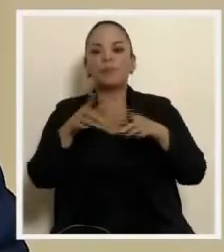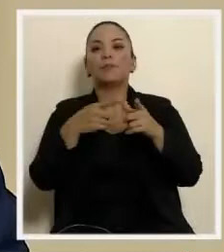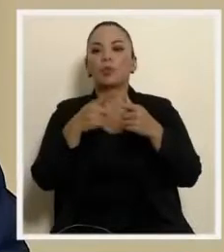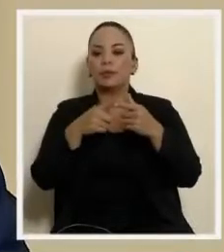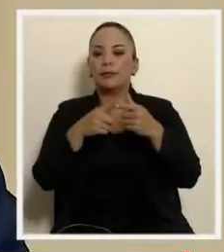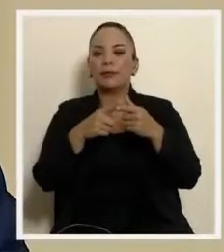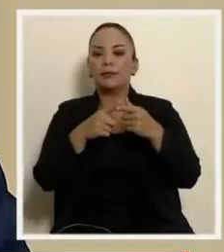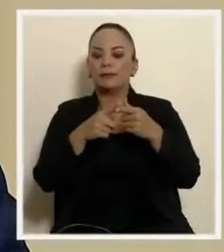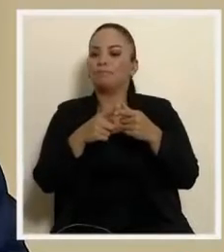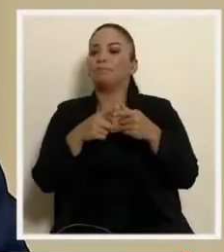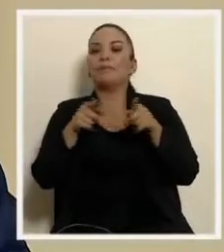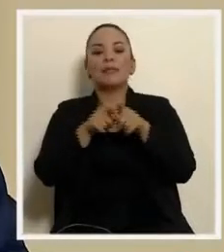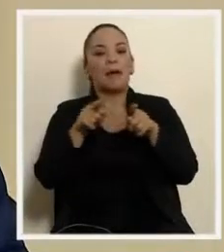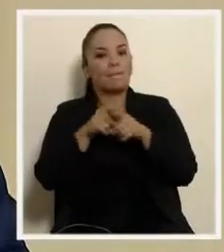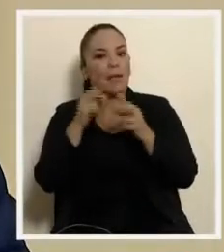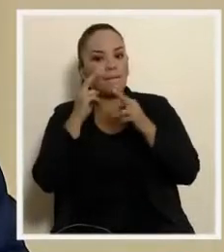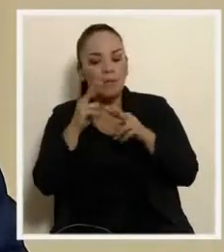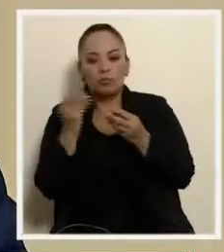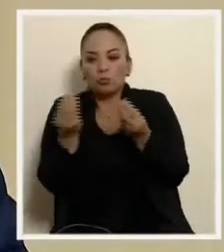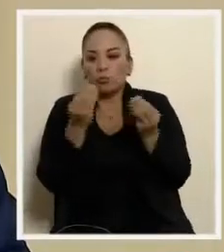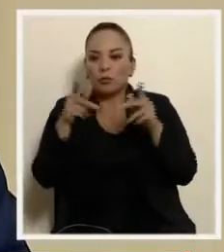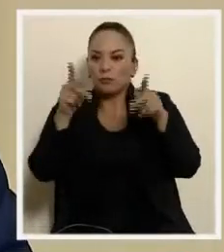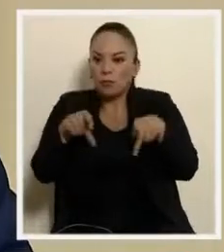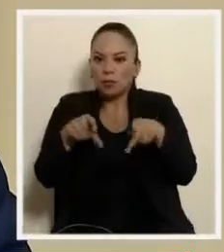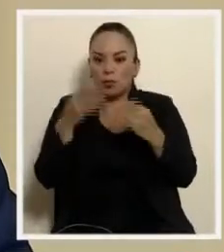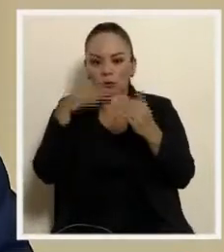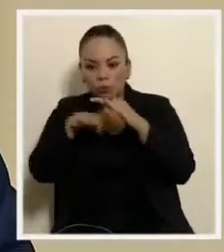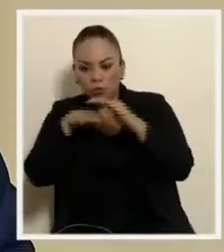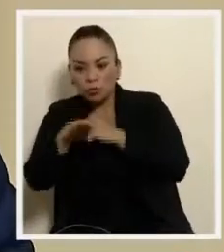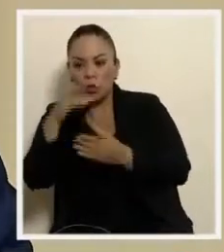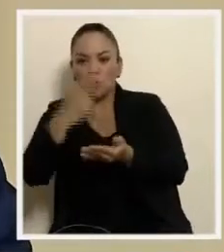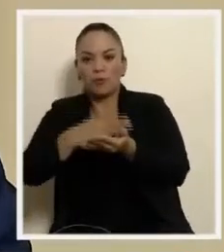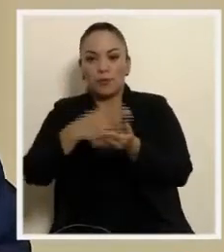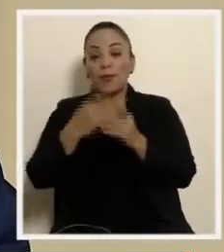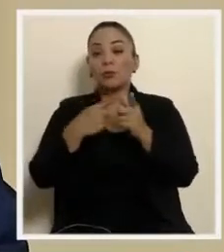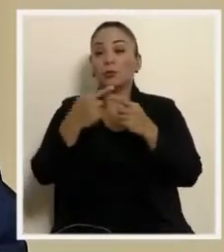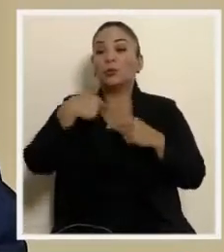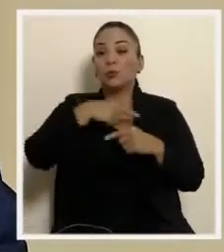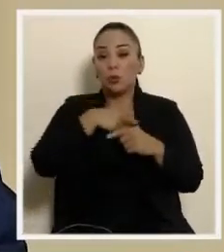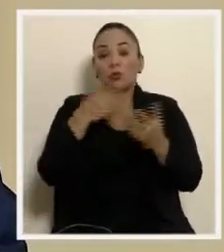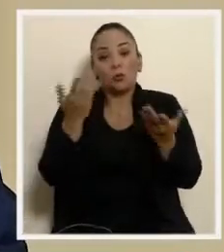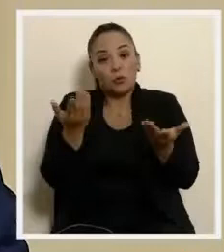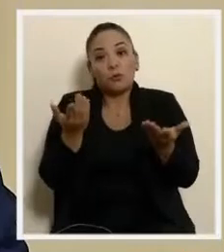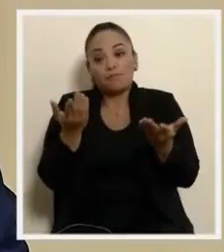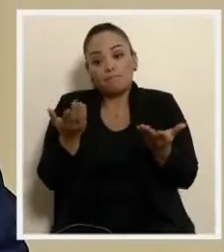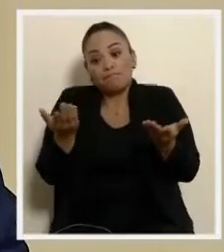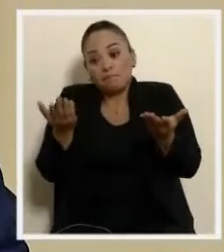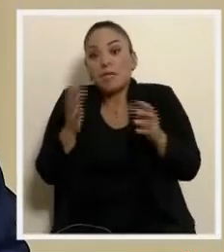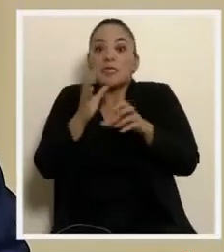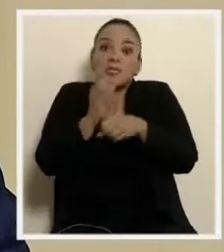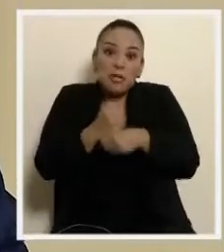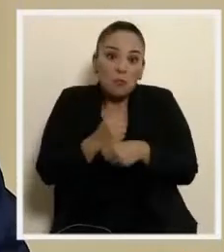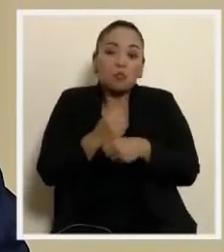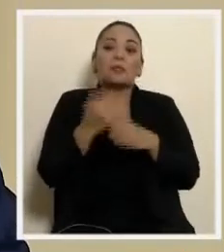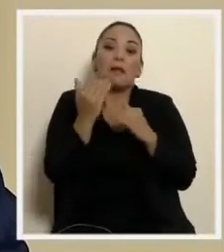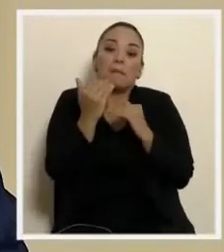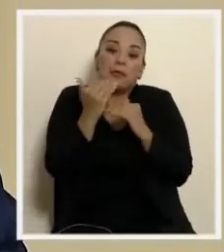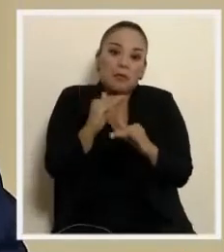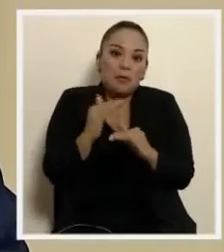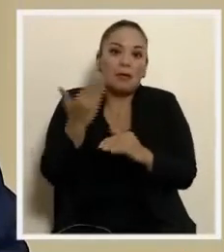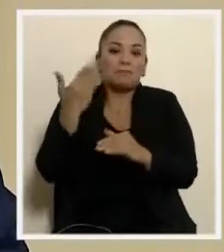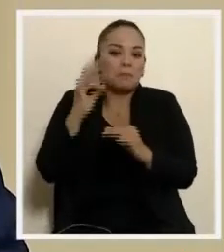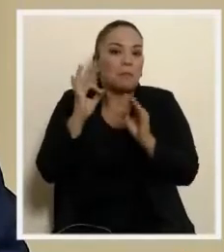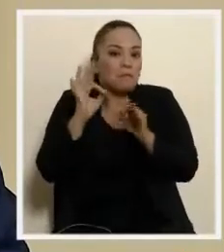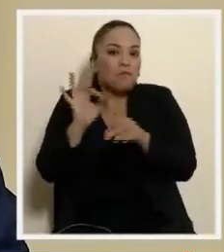estaba aumentando súbitamente la velocidad de hospitalización y recurrimos a la medida que ha resultado más efectiva en 2 momentos